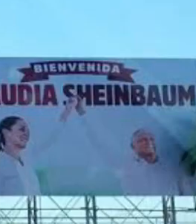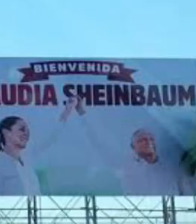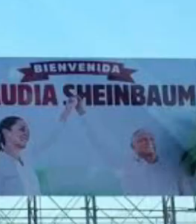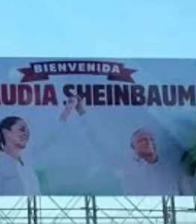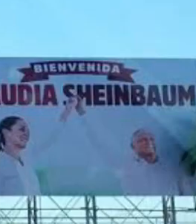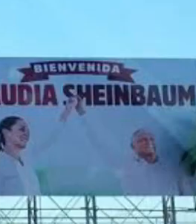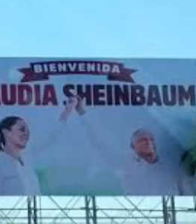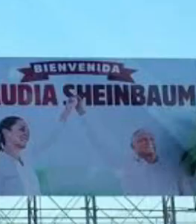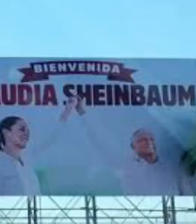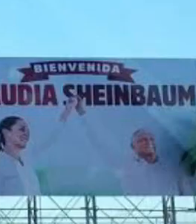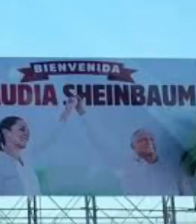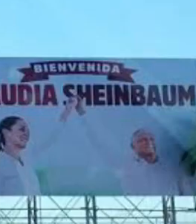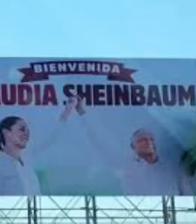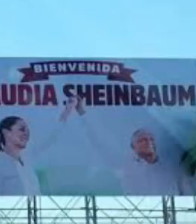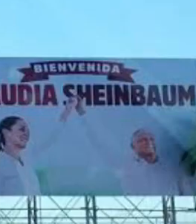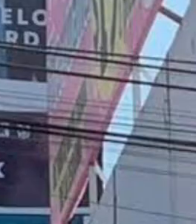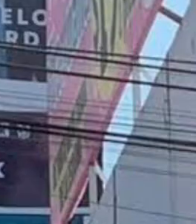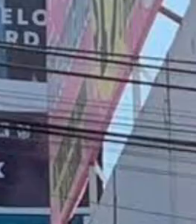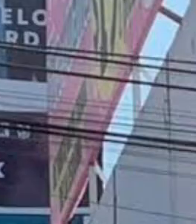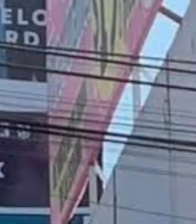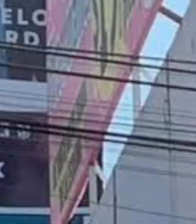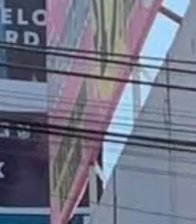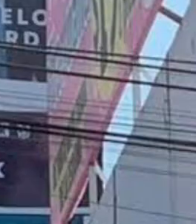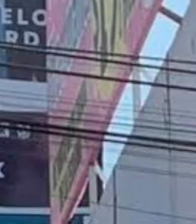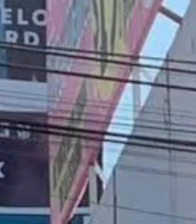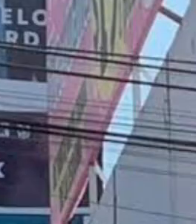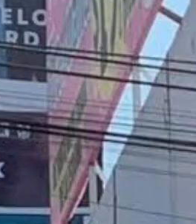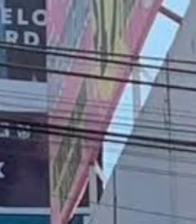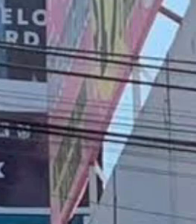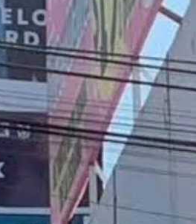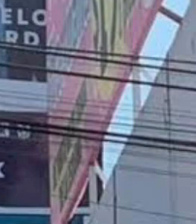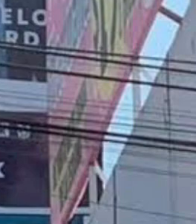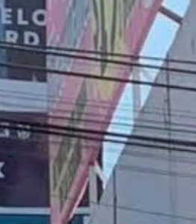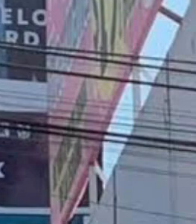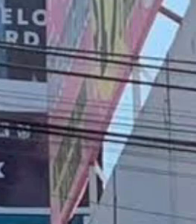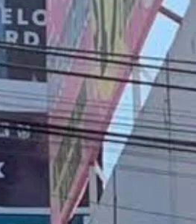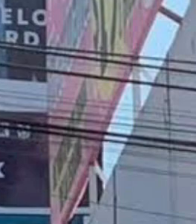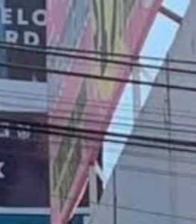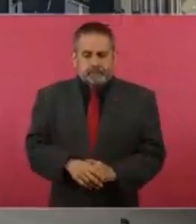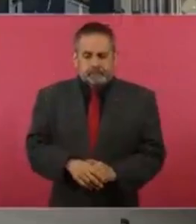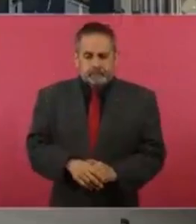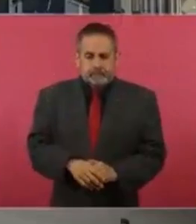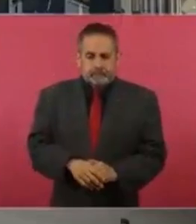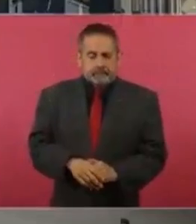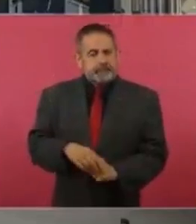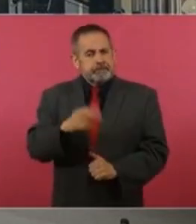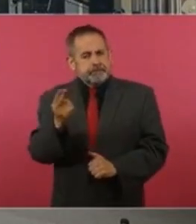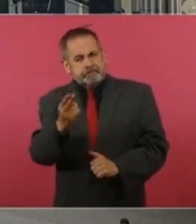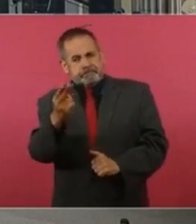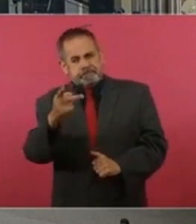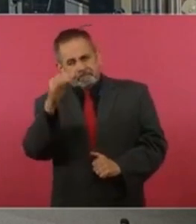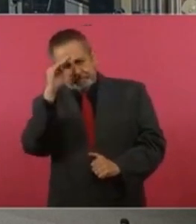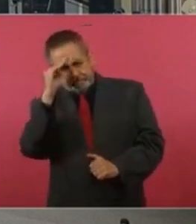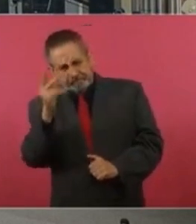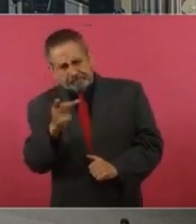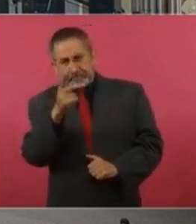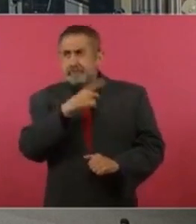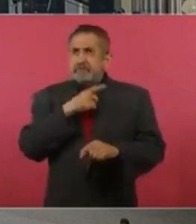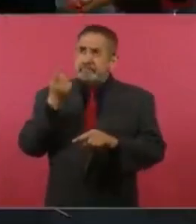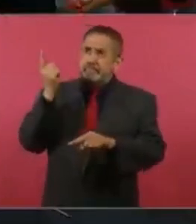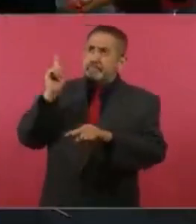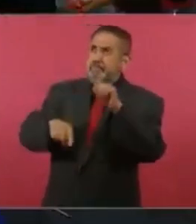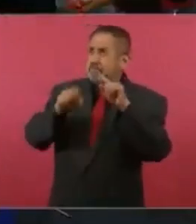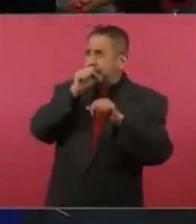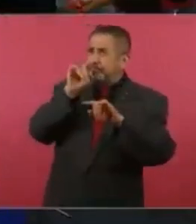están incurriendo en un derroche de recursos contrarios a la austeridad que promueven. En este sentido, el presidente López Obrador aseguró que la contratación de